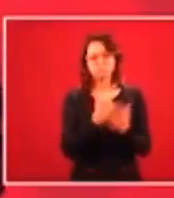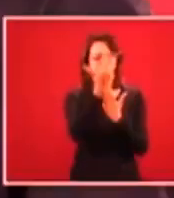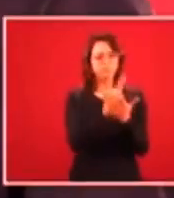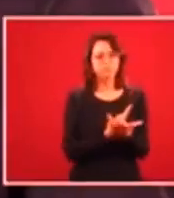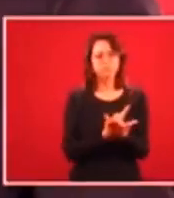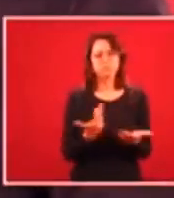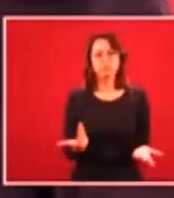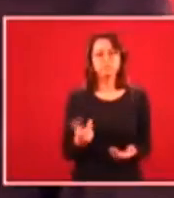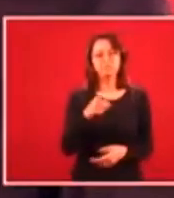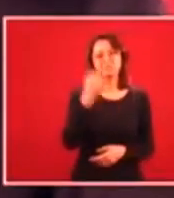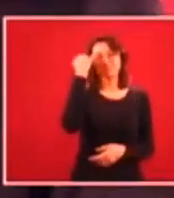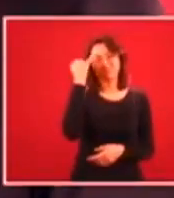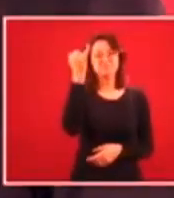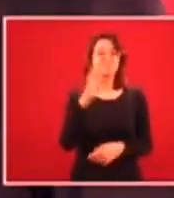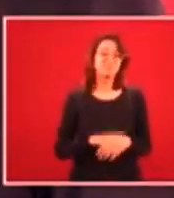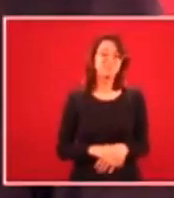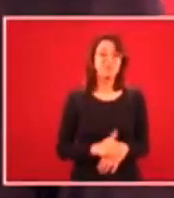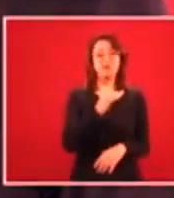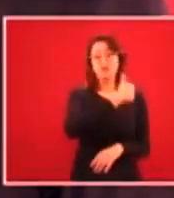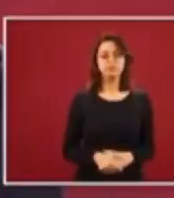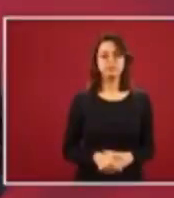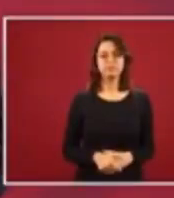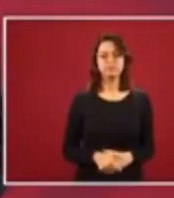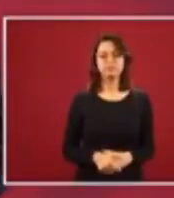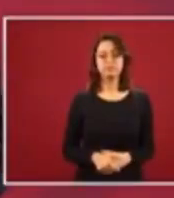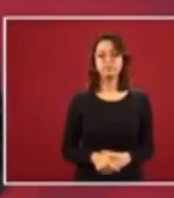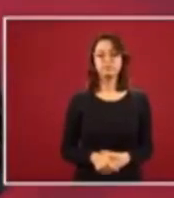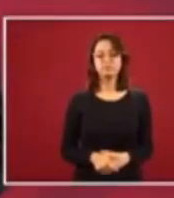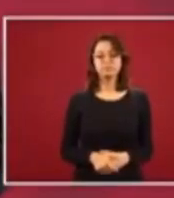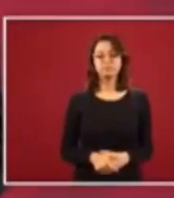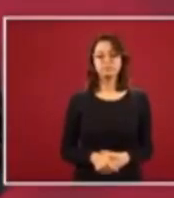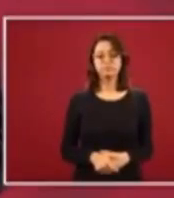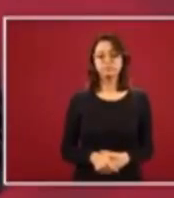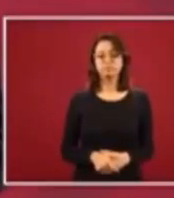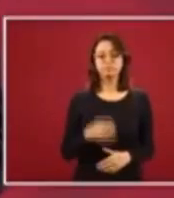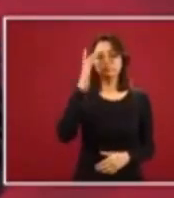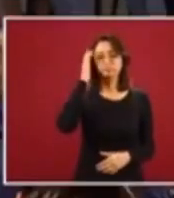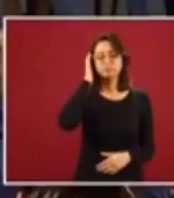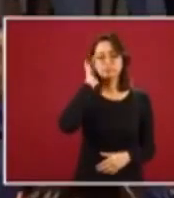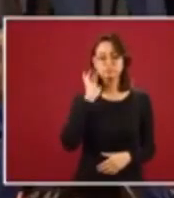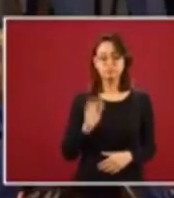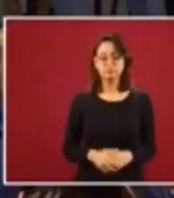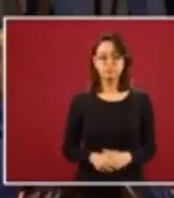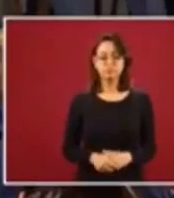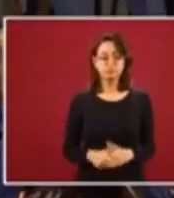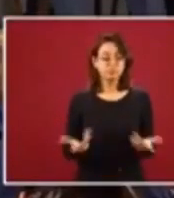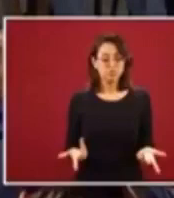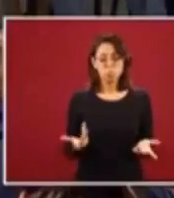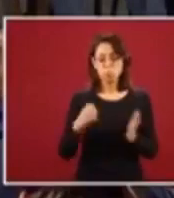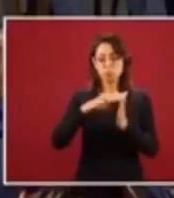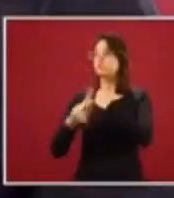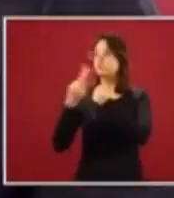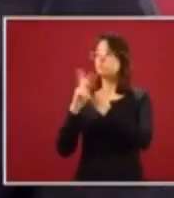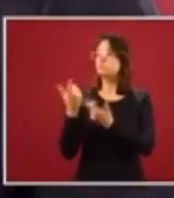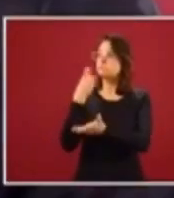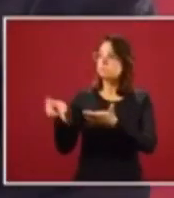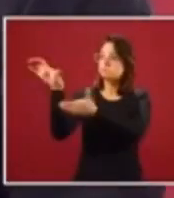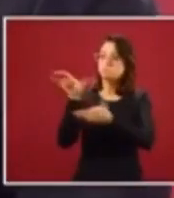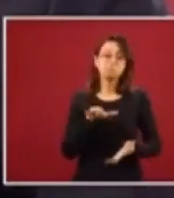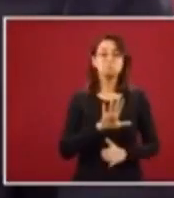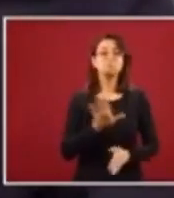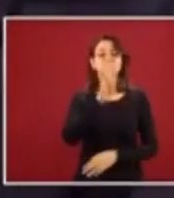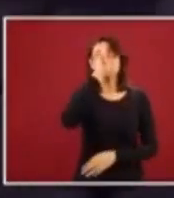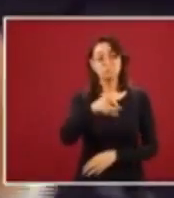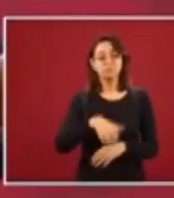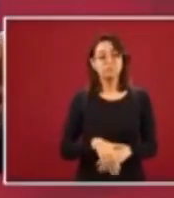imágenes comprar 2000 que impedían por ejemplo comprar los días en el cracker desde